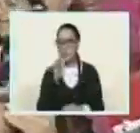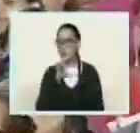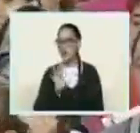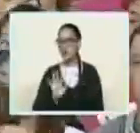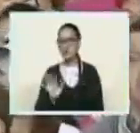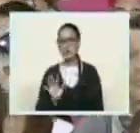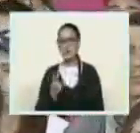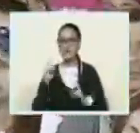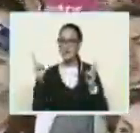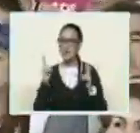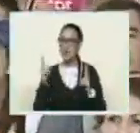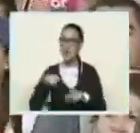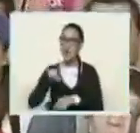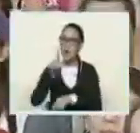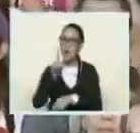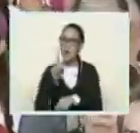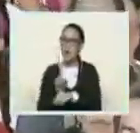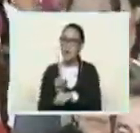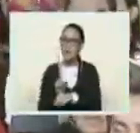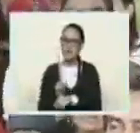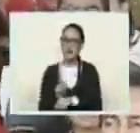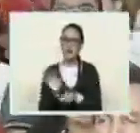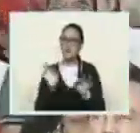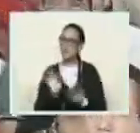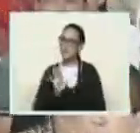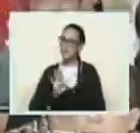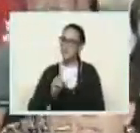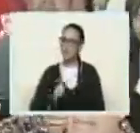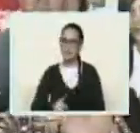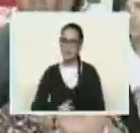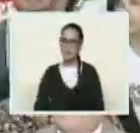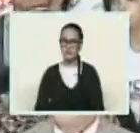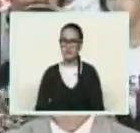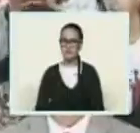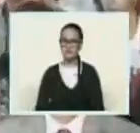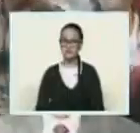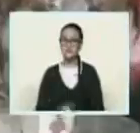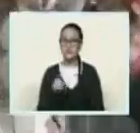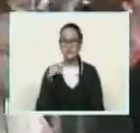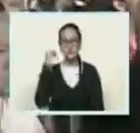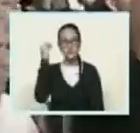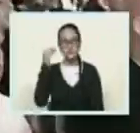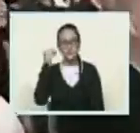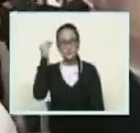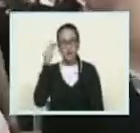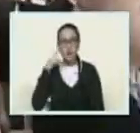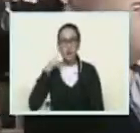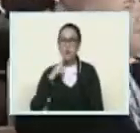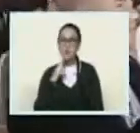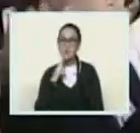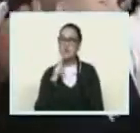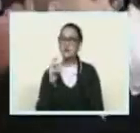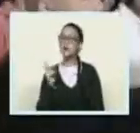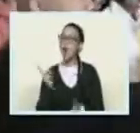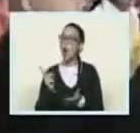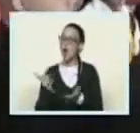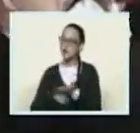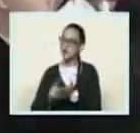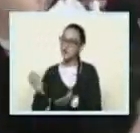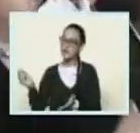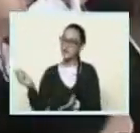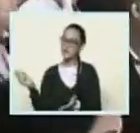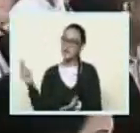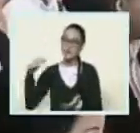de que la victoria era nuestro único puerto, y se reagrupó, y reflexionó, y regresó por el